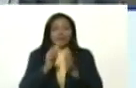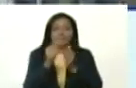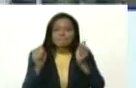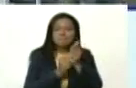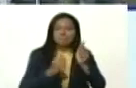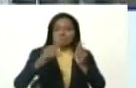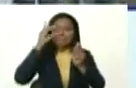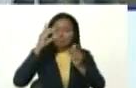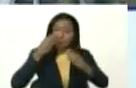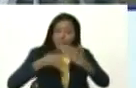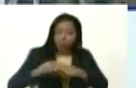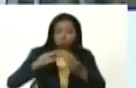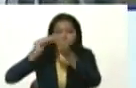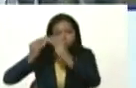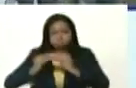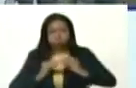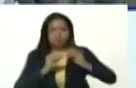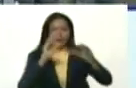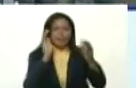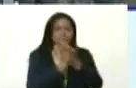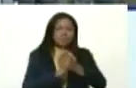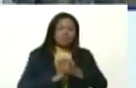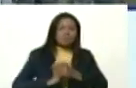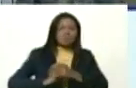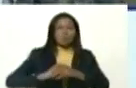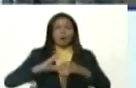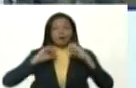vicepresidenta, compañero, compañero Aristóbulo,